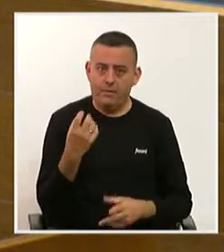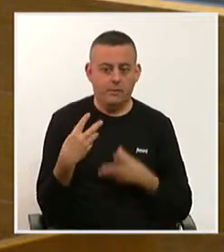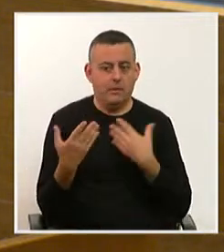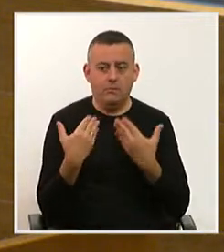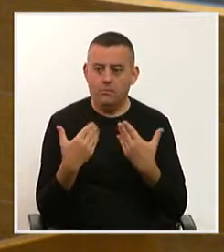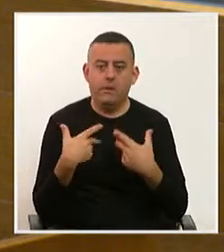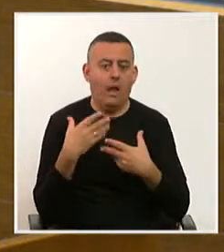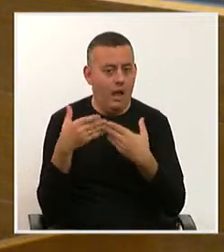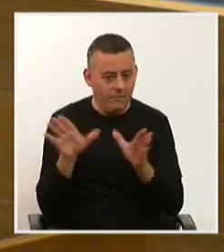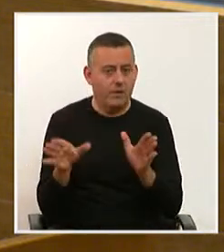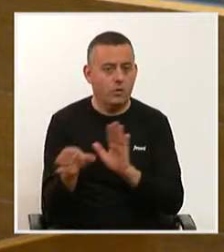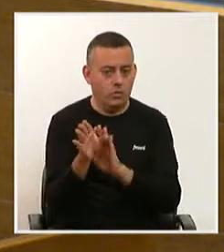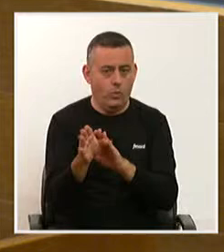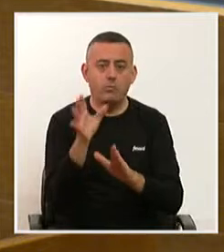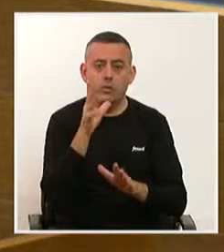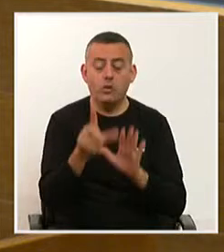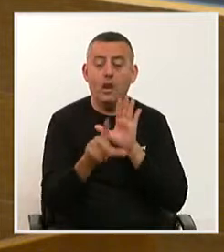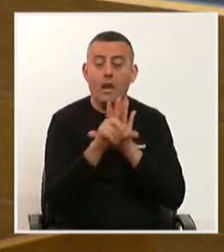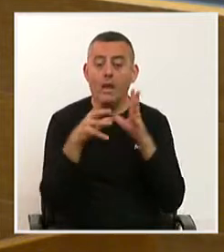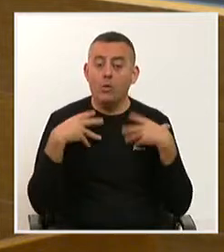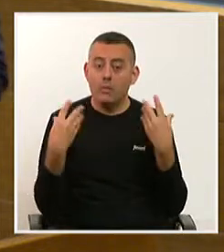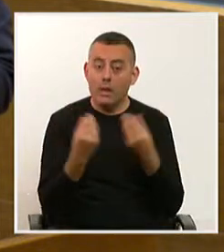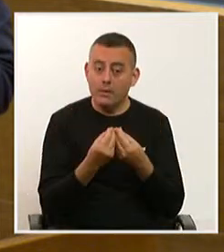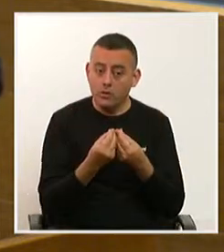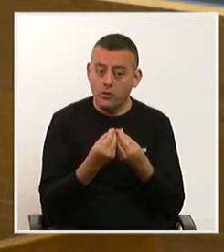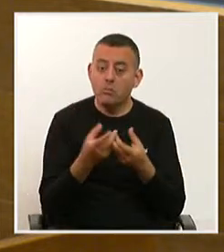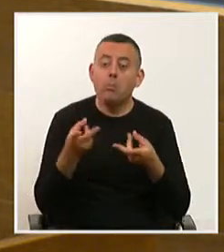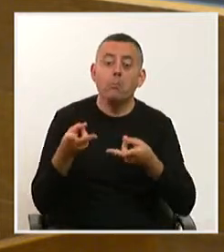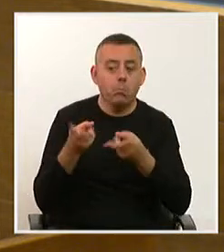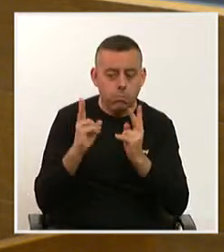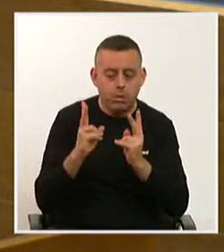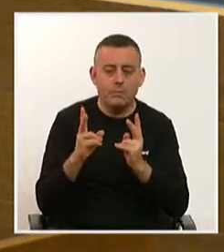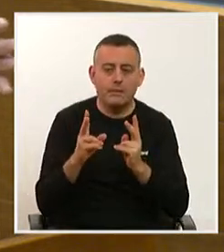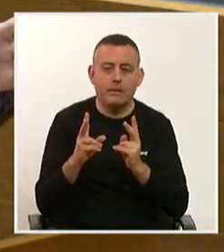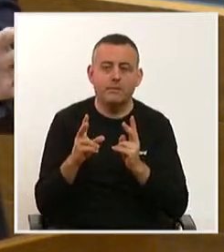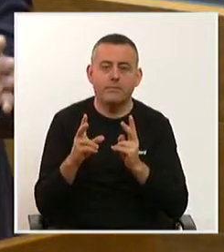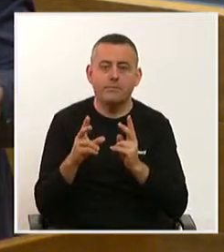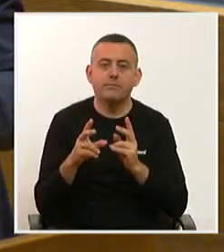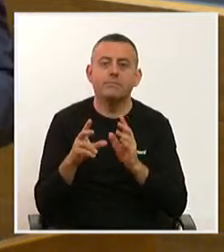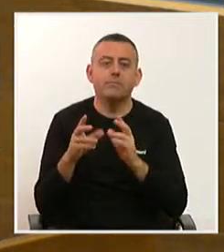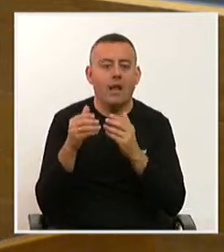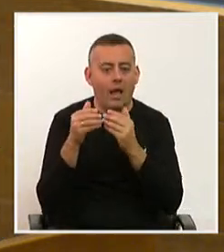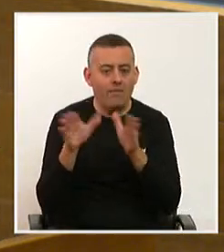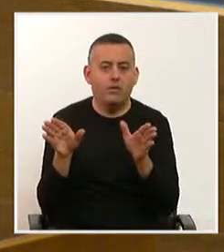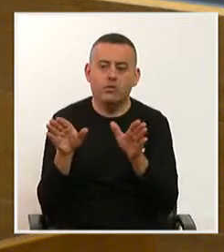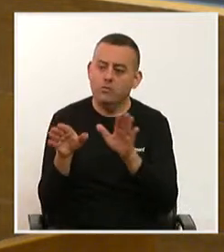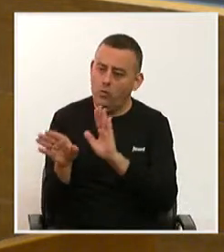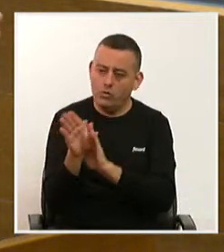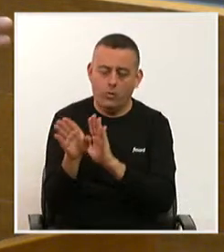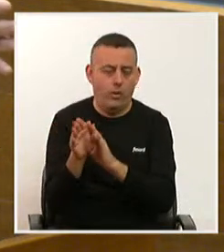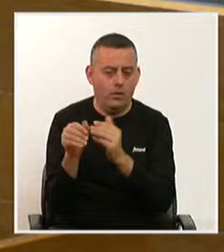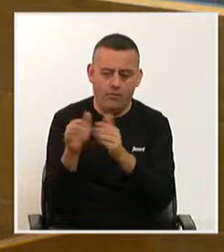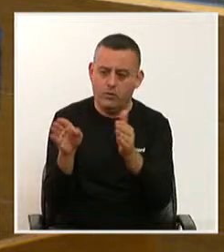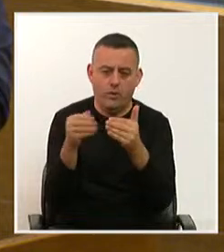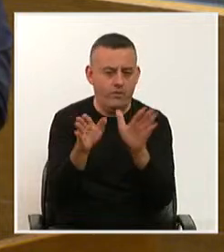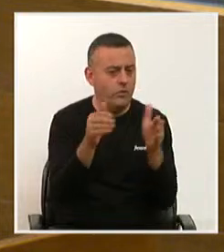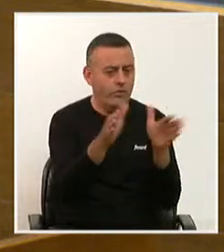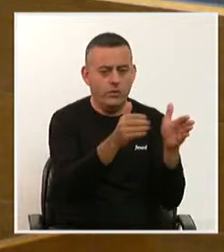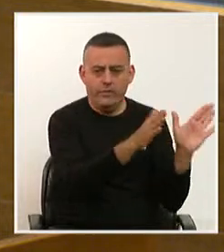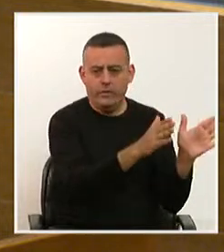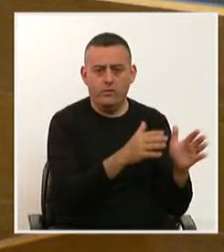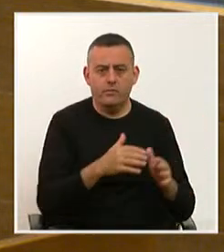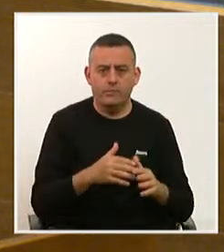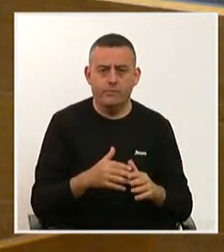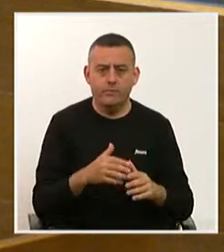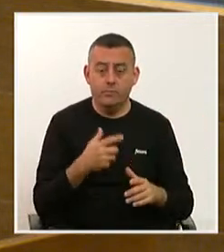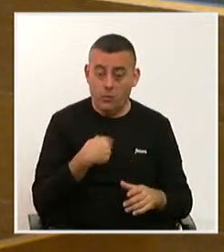acompañamiento es permitir que sigan abiertas Y ante eso yo creo que hay que ser muy claros y yo lo digo yo vivo en